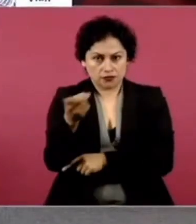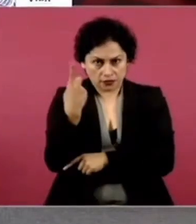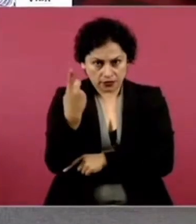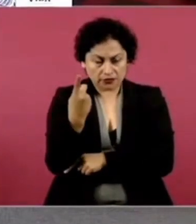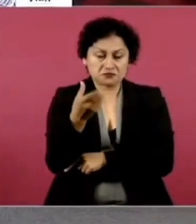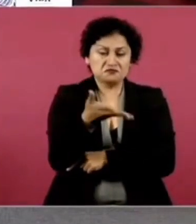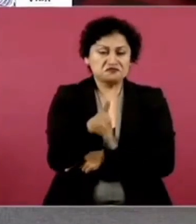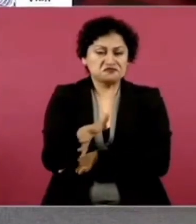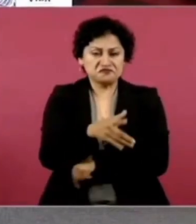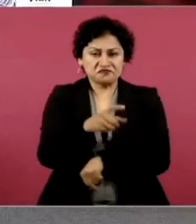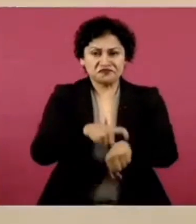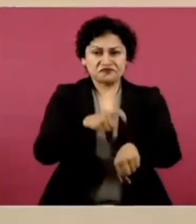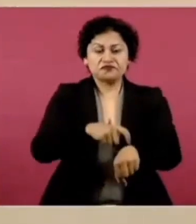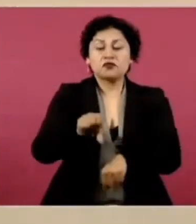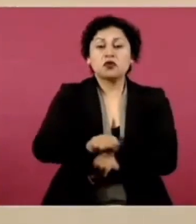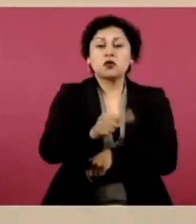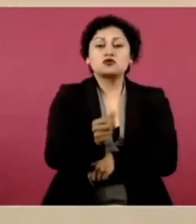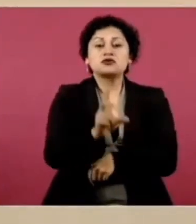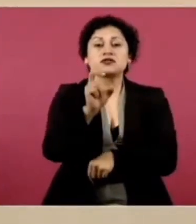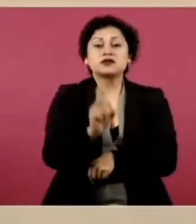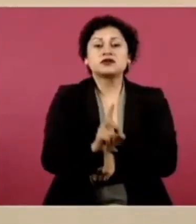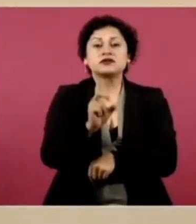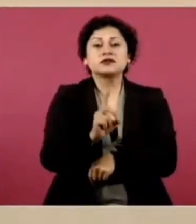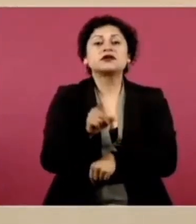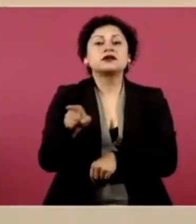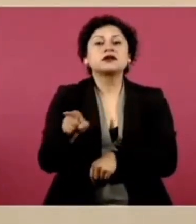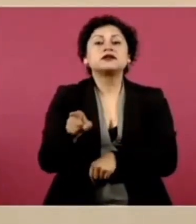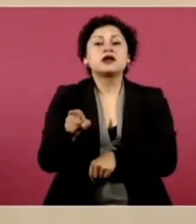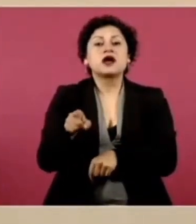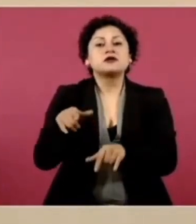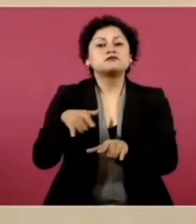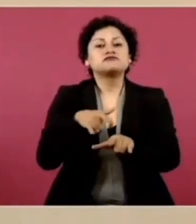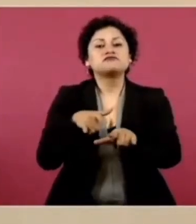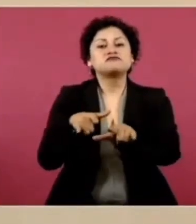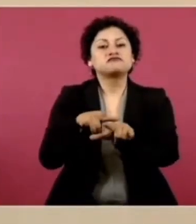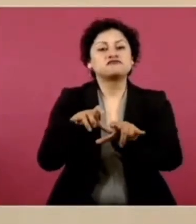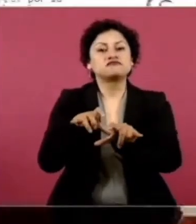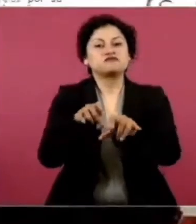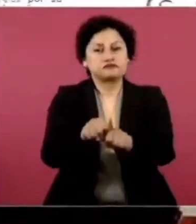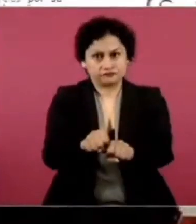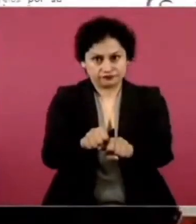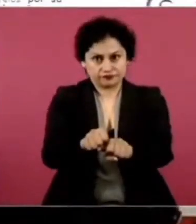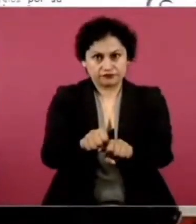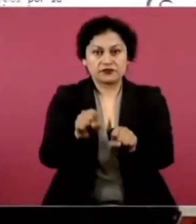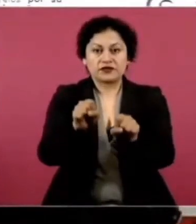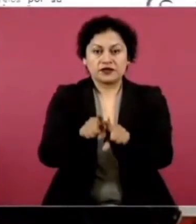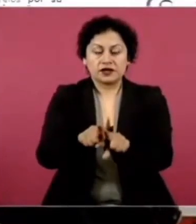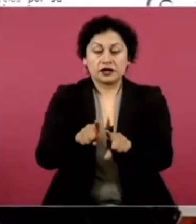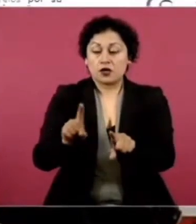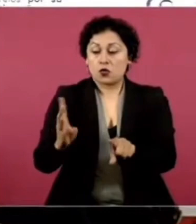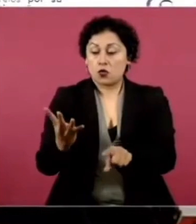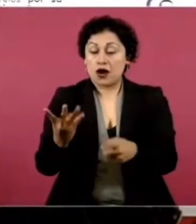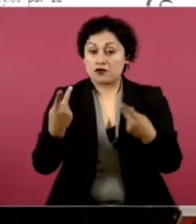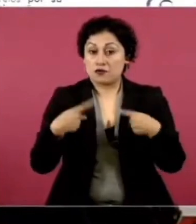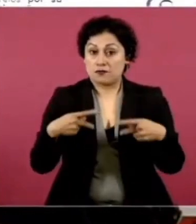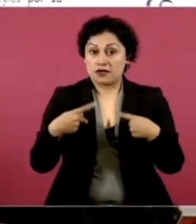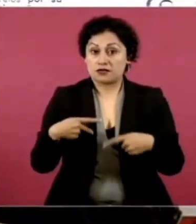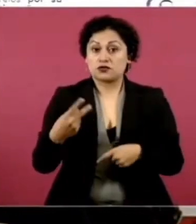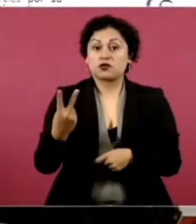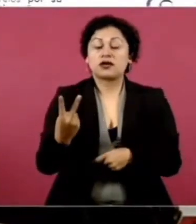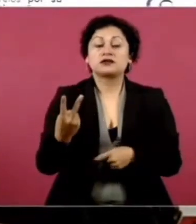Cerca de las 11:30 fue interceptado en viaducto a bordo por 4 hombres a bordo de